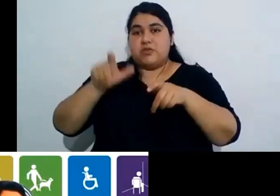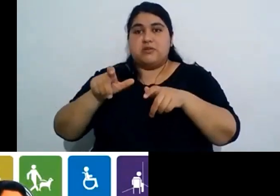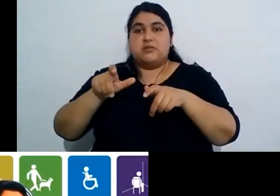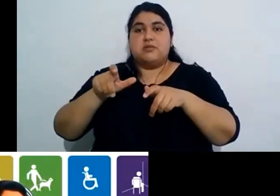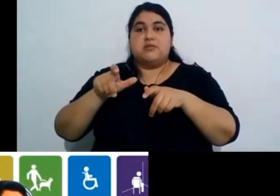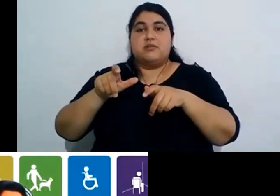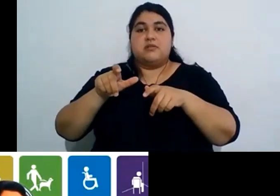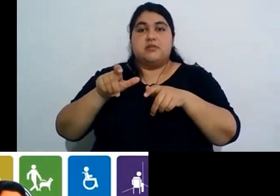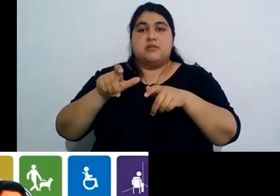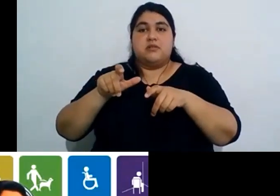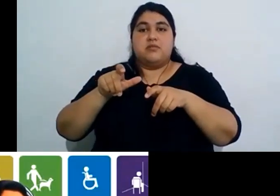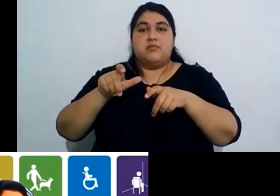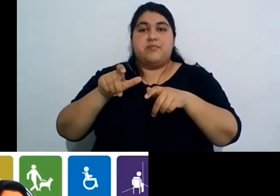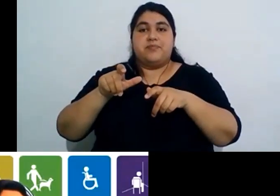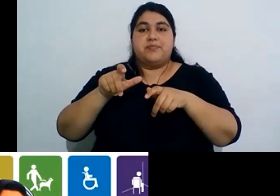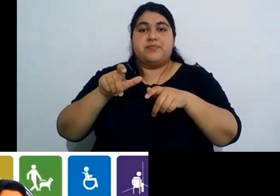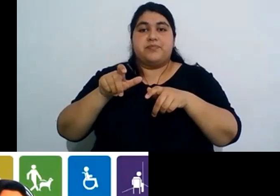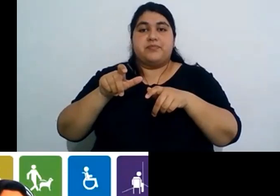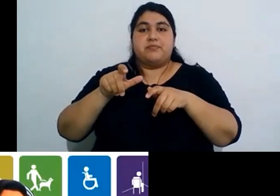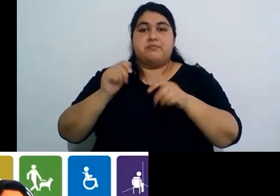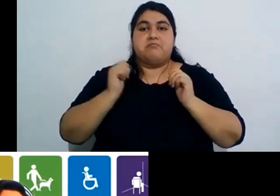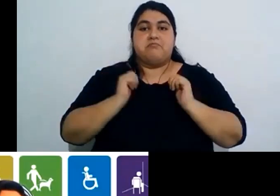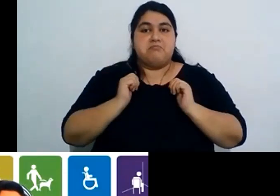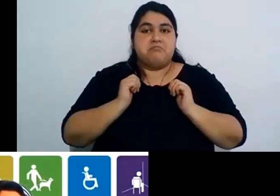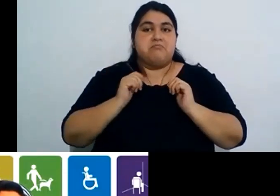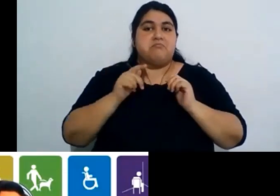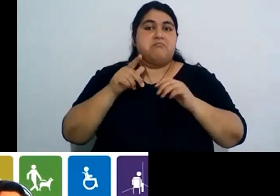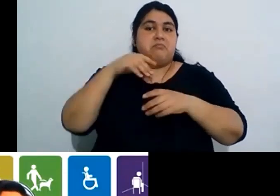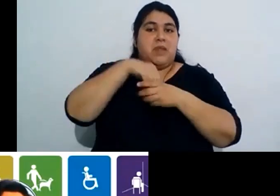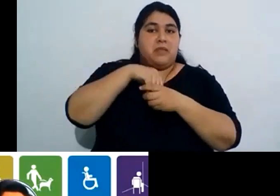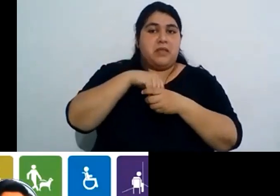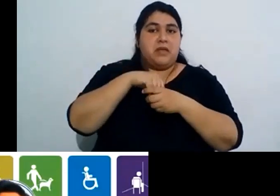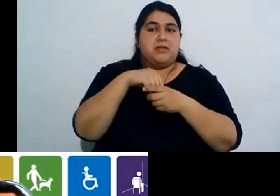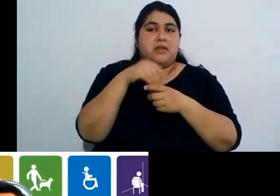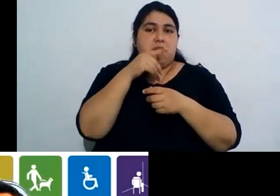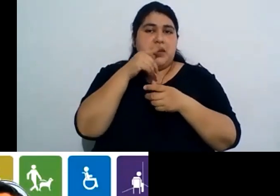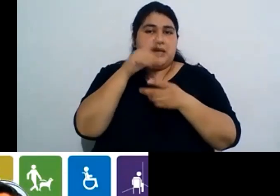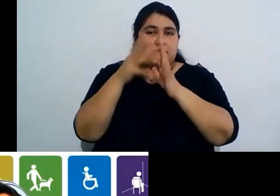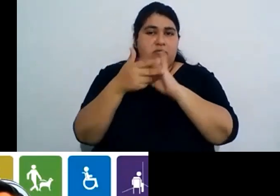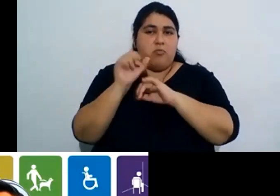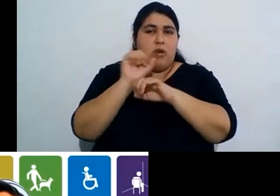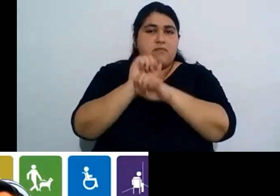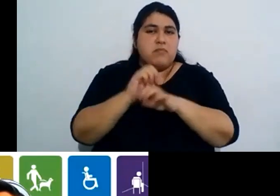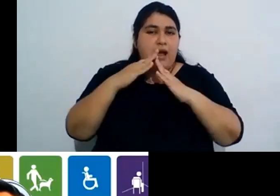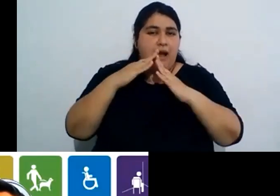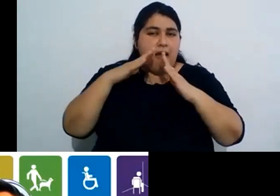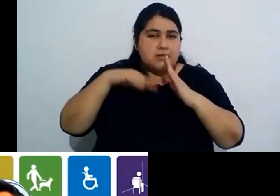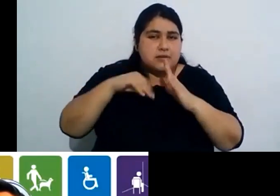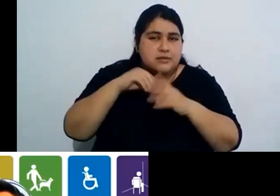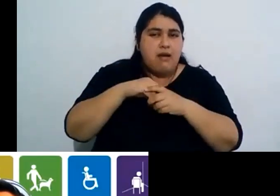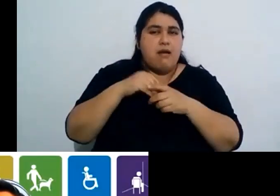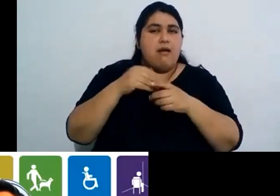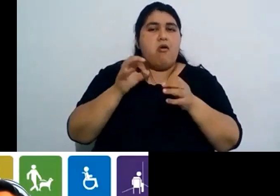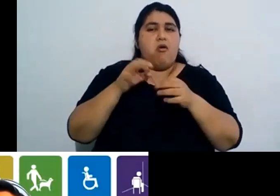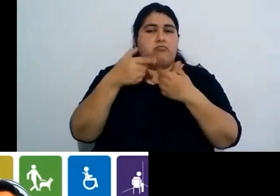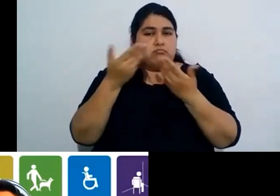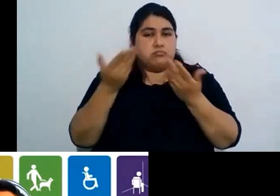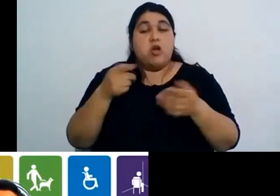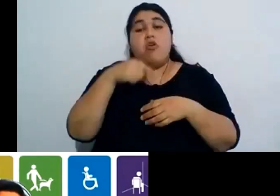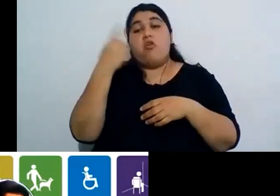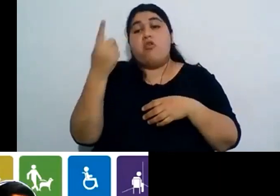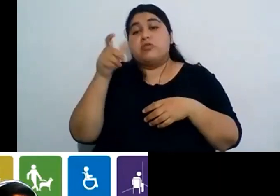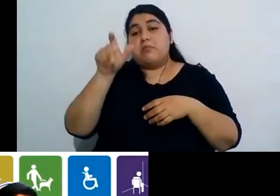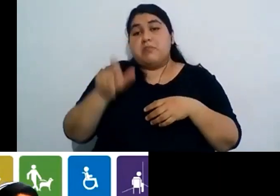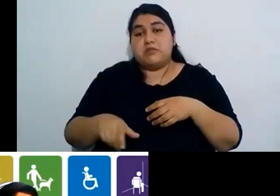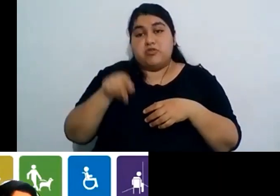casa, digamos, como confinadas. Podría interpretarlo de muchas formas. Este otro es una persona agarrando